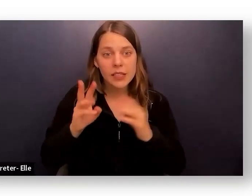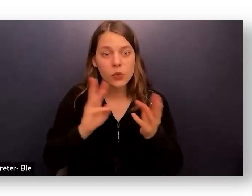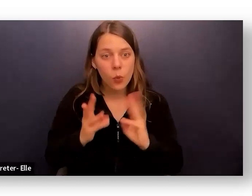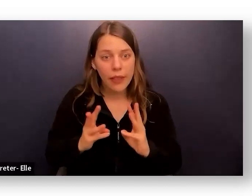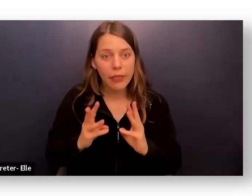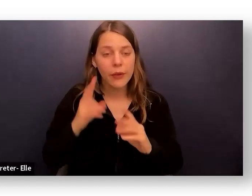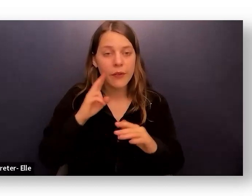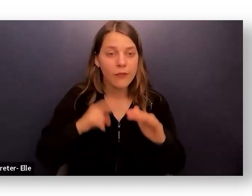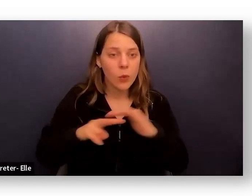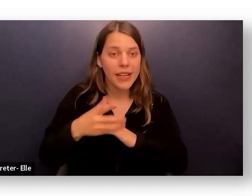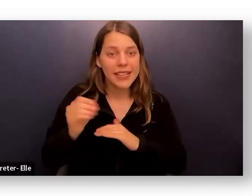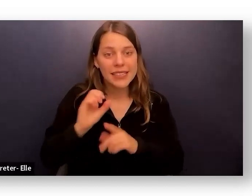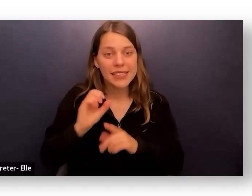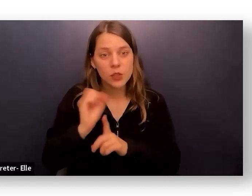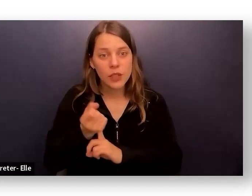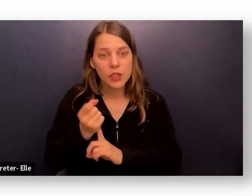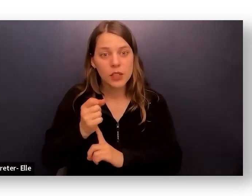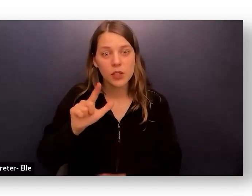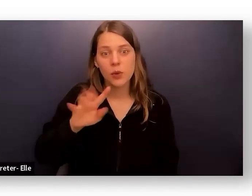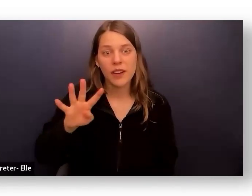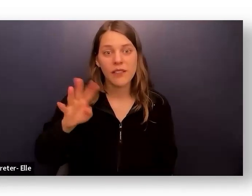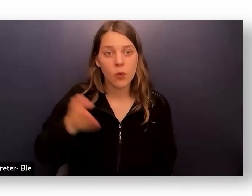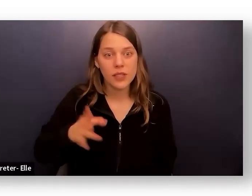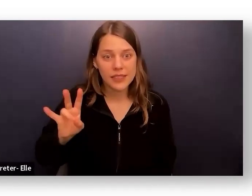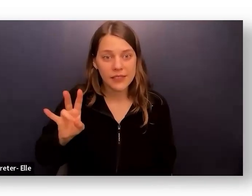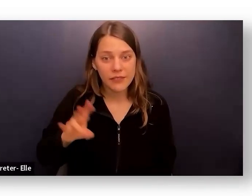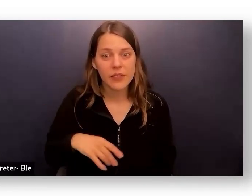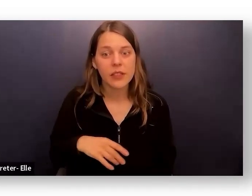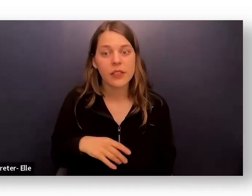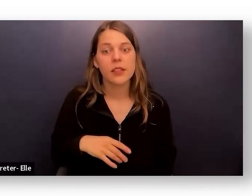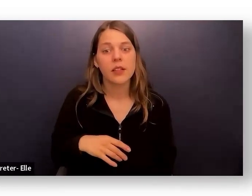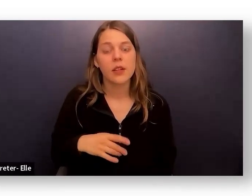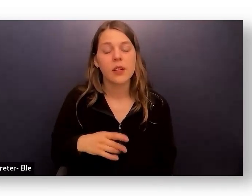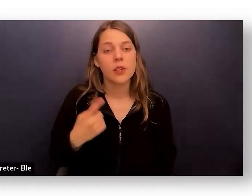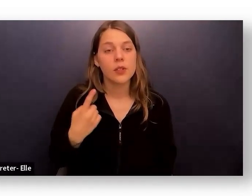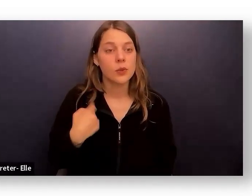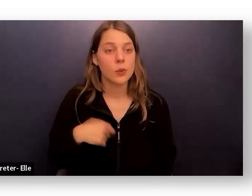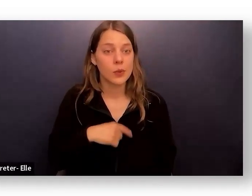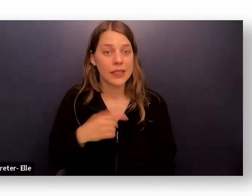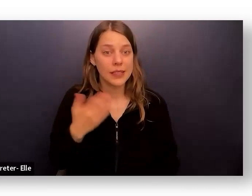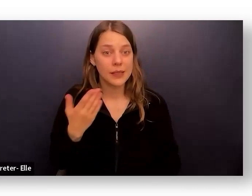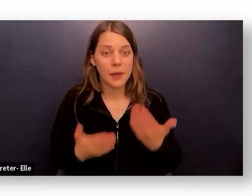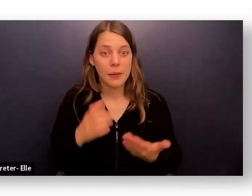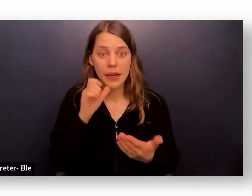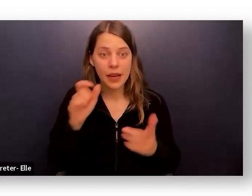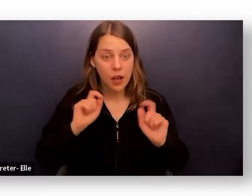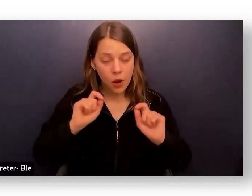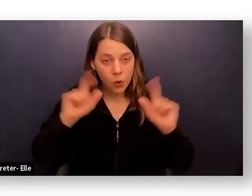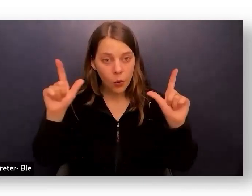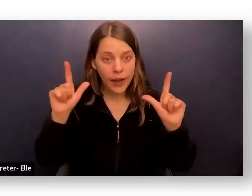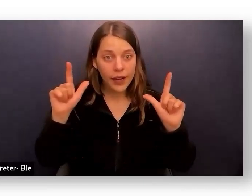Nos ayudan a pronosticar el clima y la situación de 24 horas al día, 7 días a la semana. Tal vez no